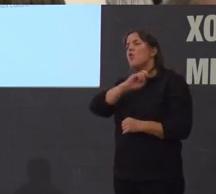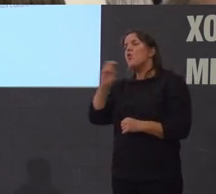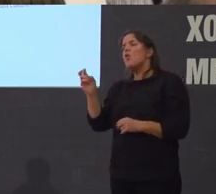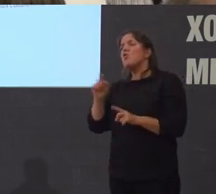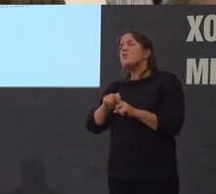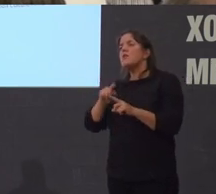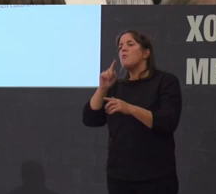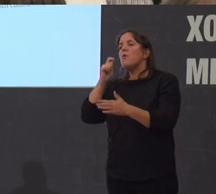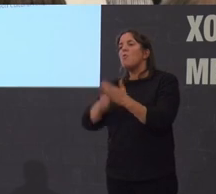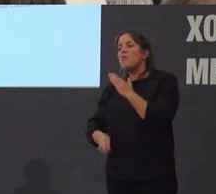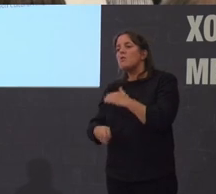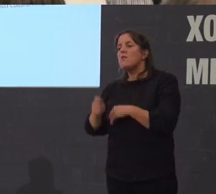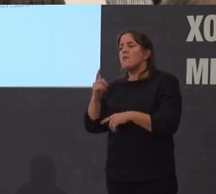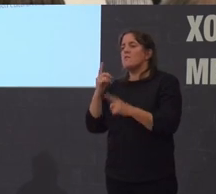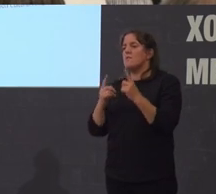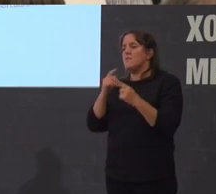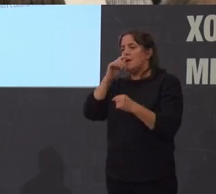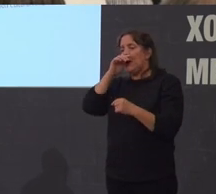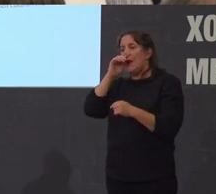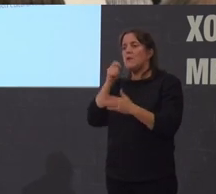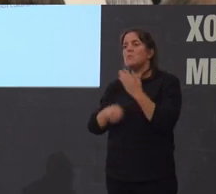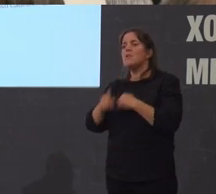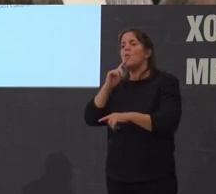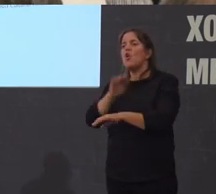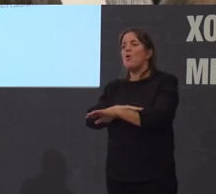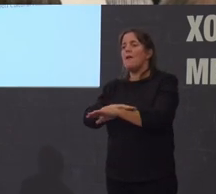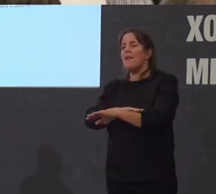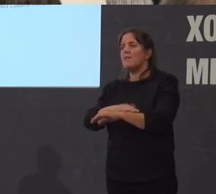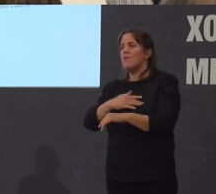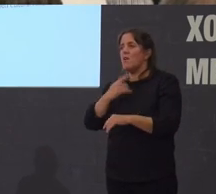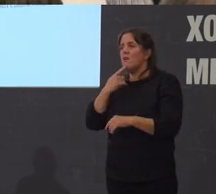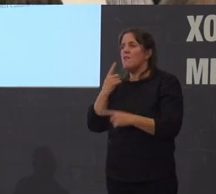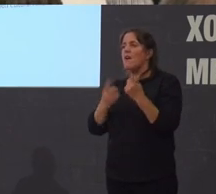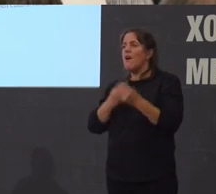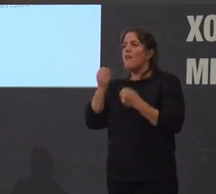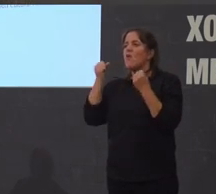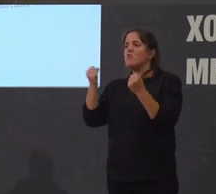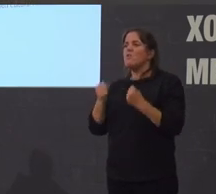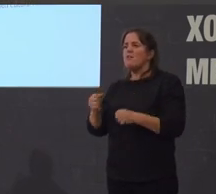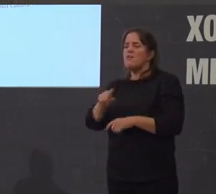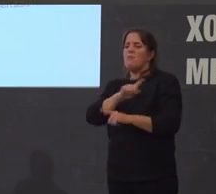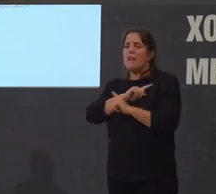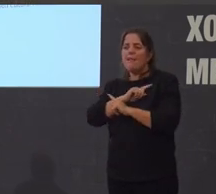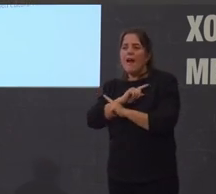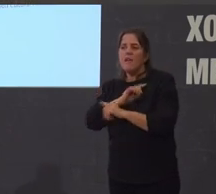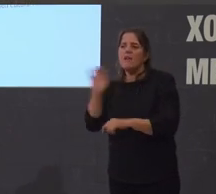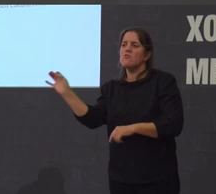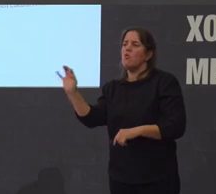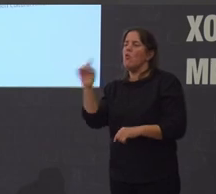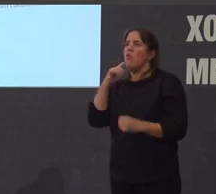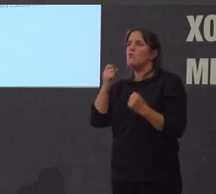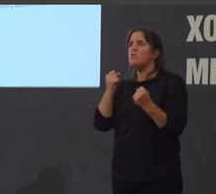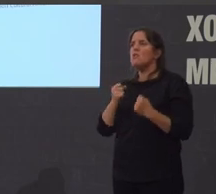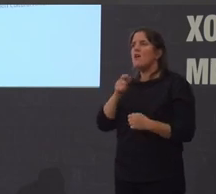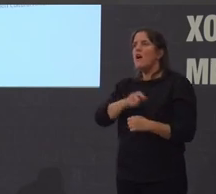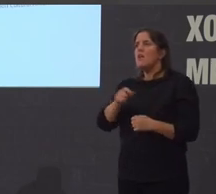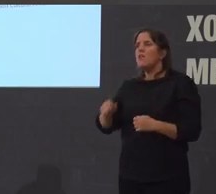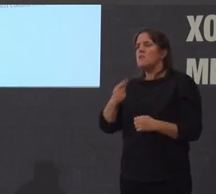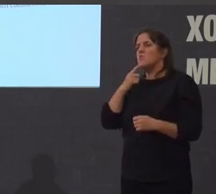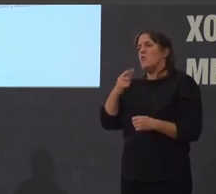hacer notar que son las multas de carácter gubernativo puestas por las autoridades militares o por las autoridades